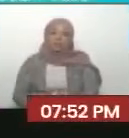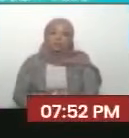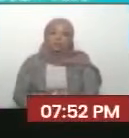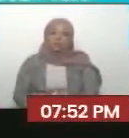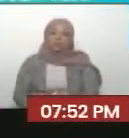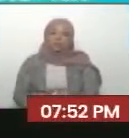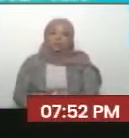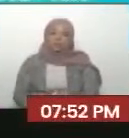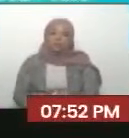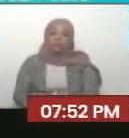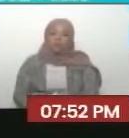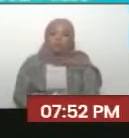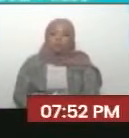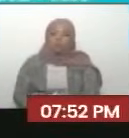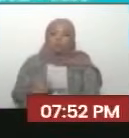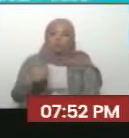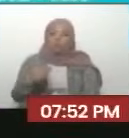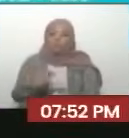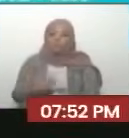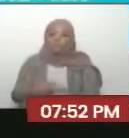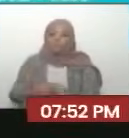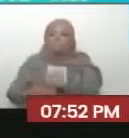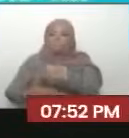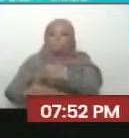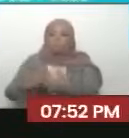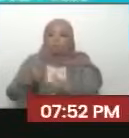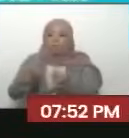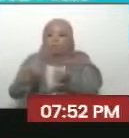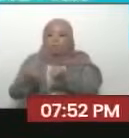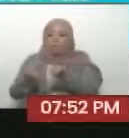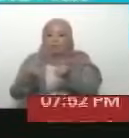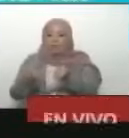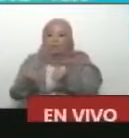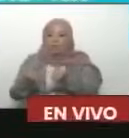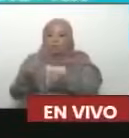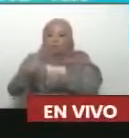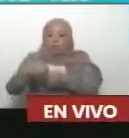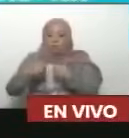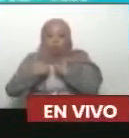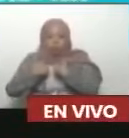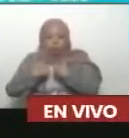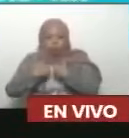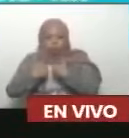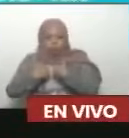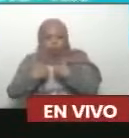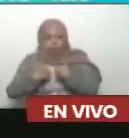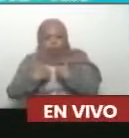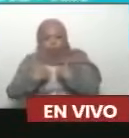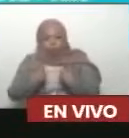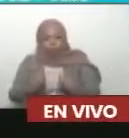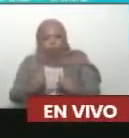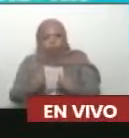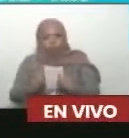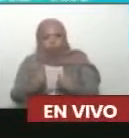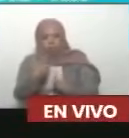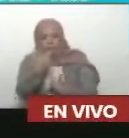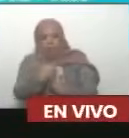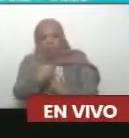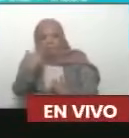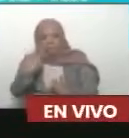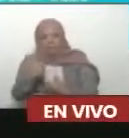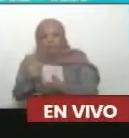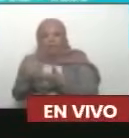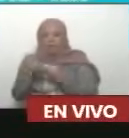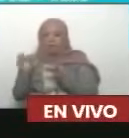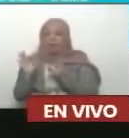Comenzó un proceso de recuperación lenta, paulatina, propia, con esfuerzo propio, puedo decir, sin ayuda